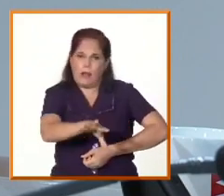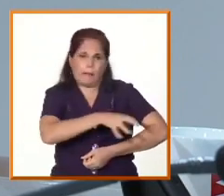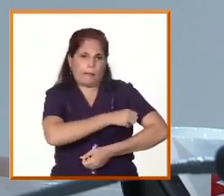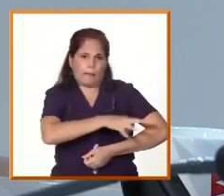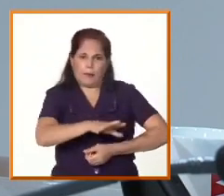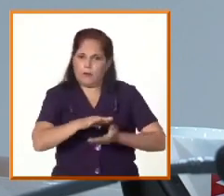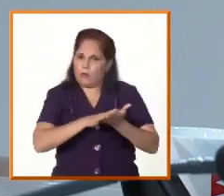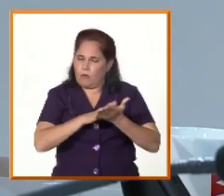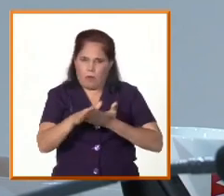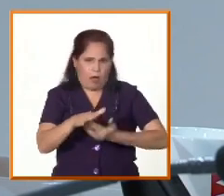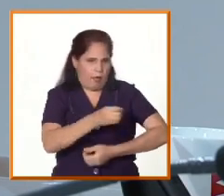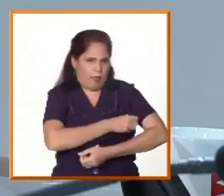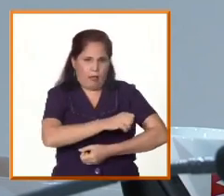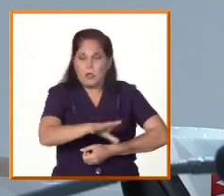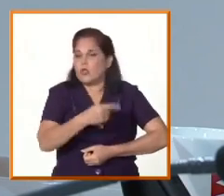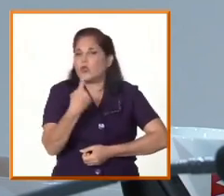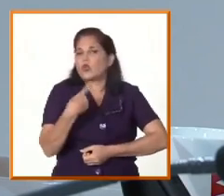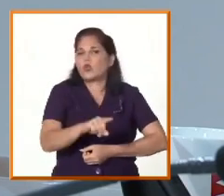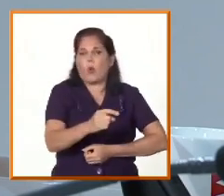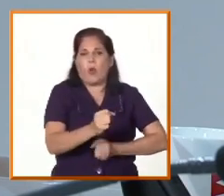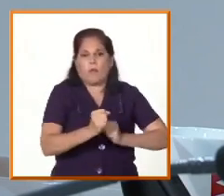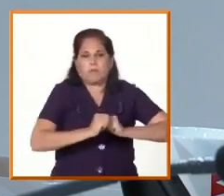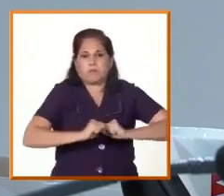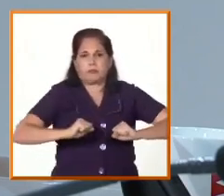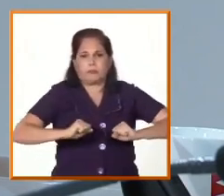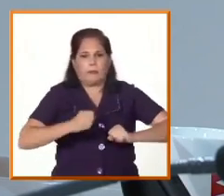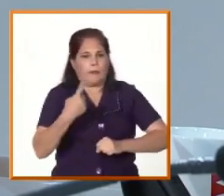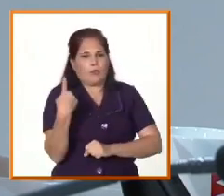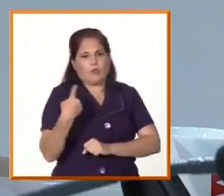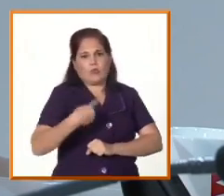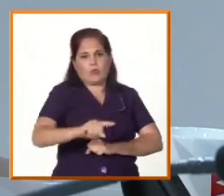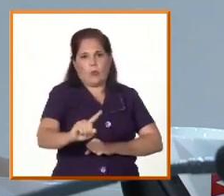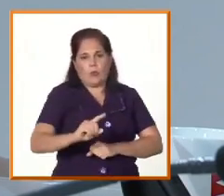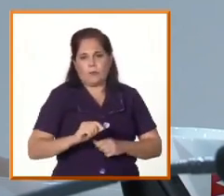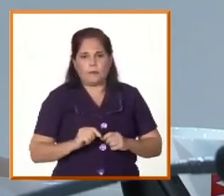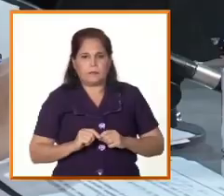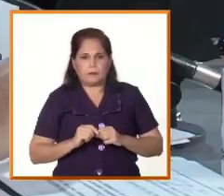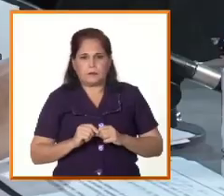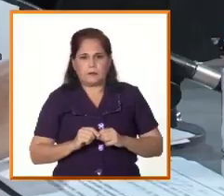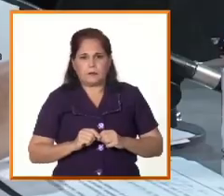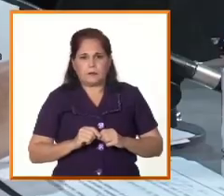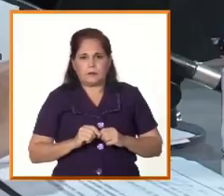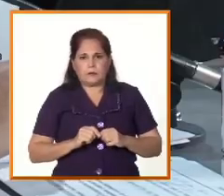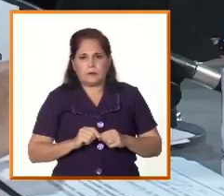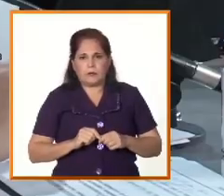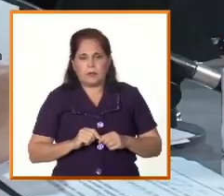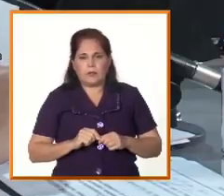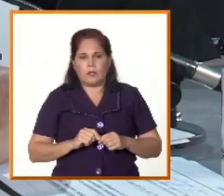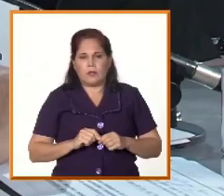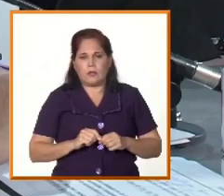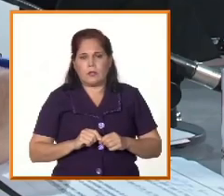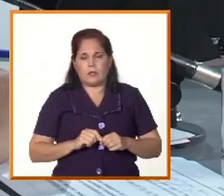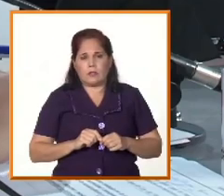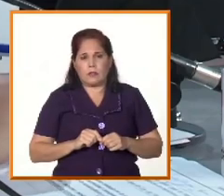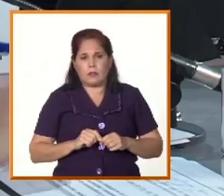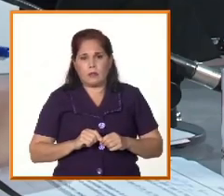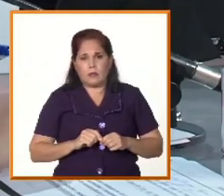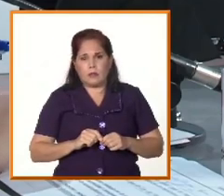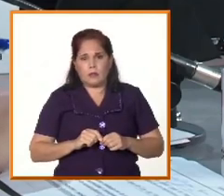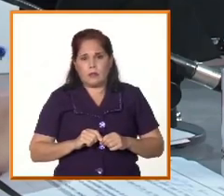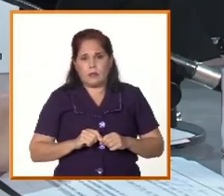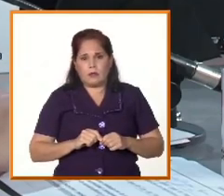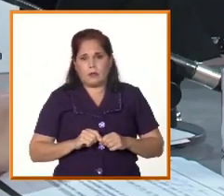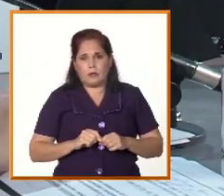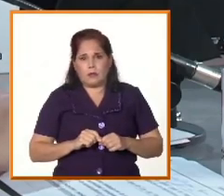tener un desarrollo en esta actividad por tanto un poco más para para su desarrollo para